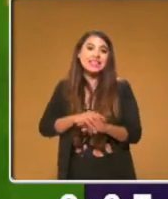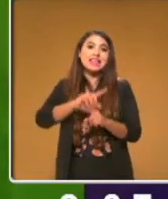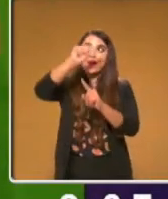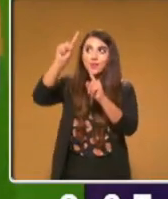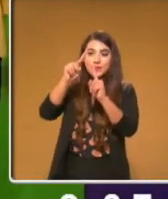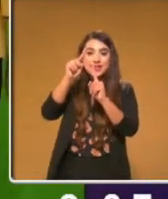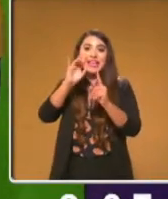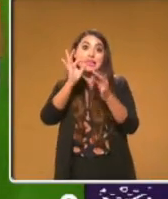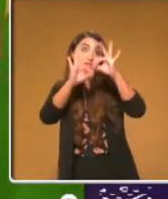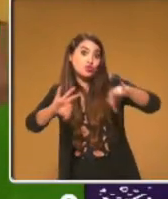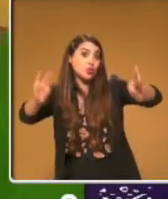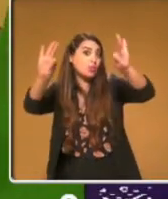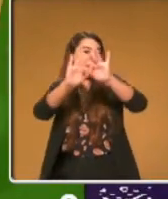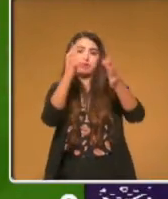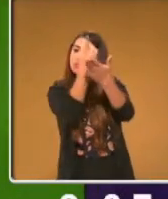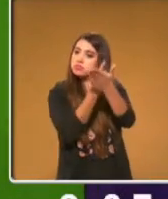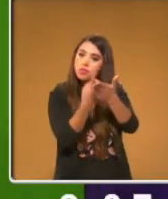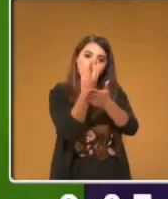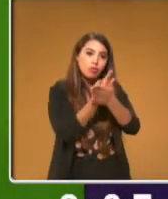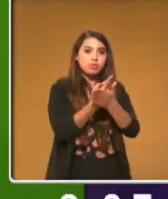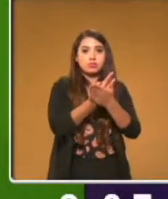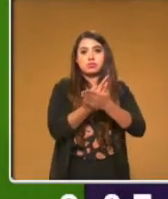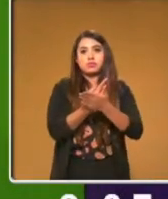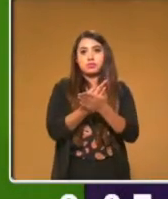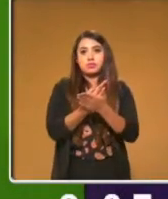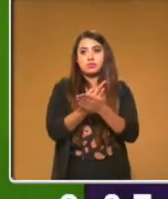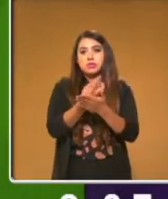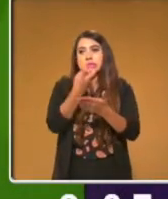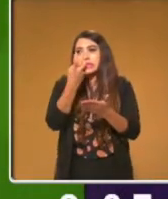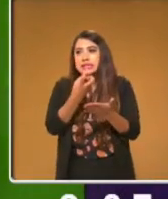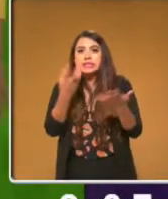importantes, dijimos anteriormente, porque forman